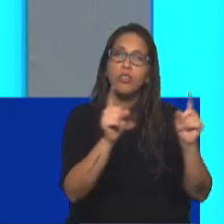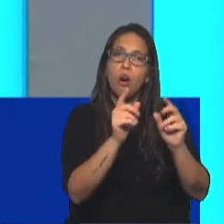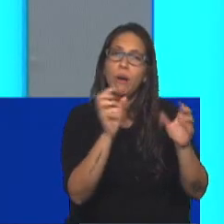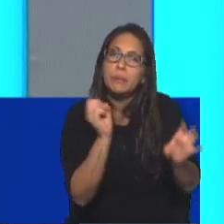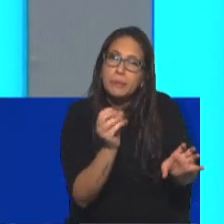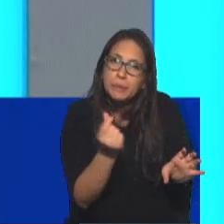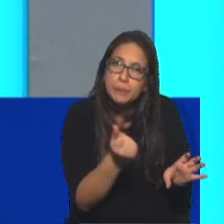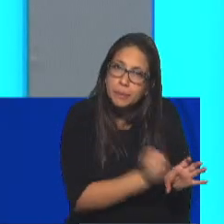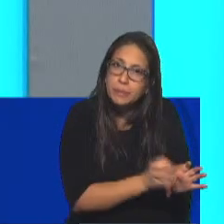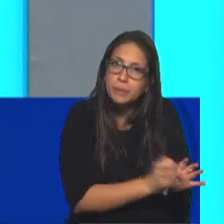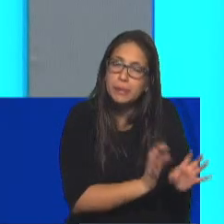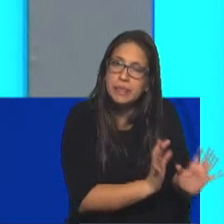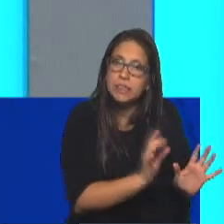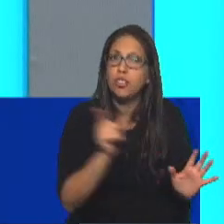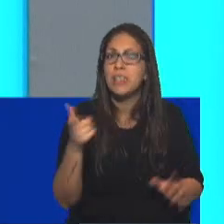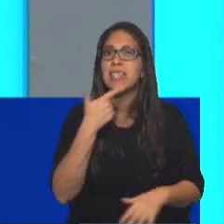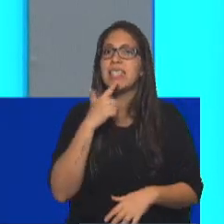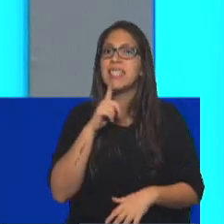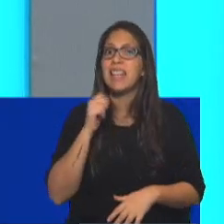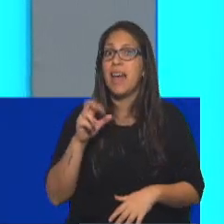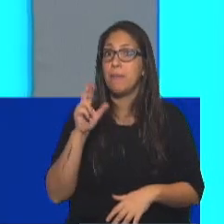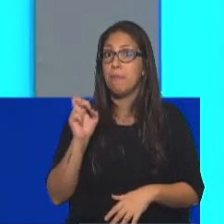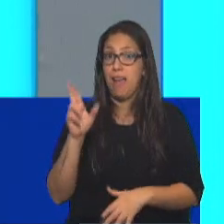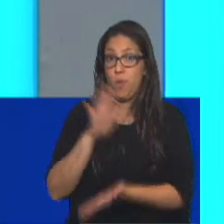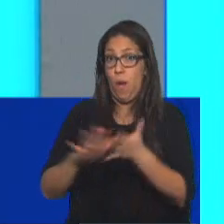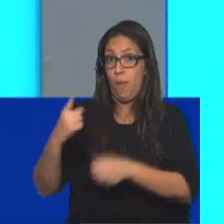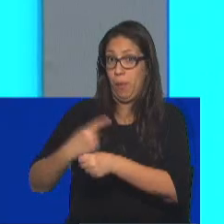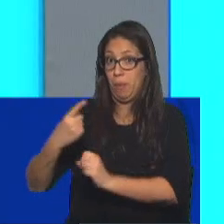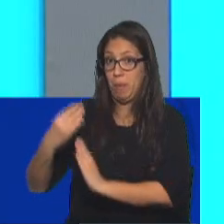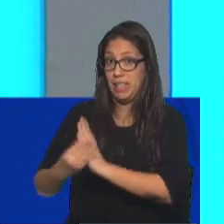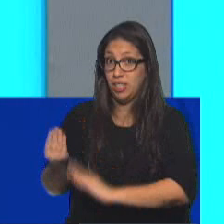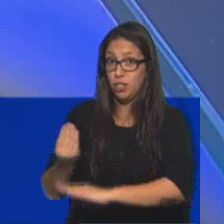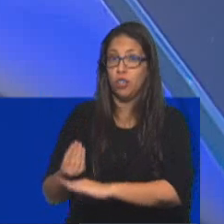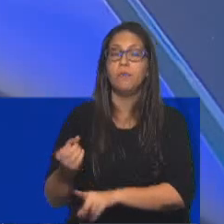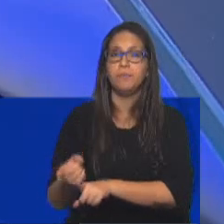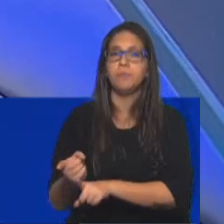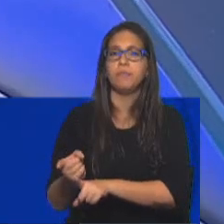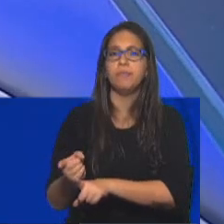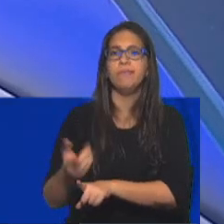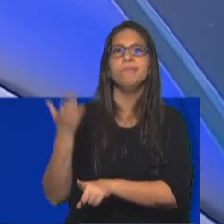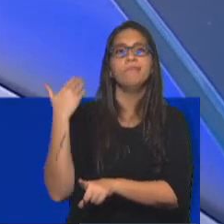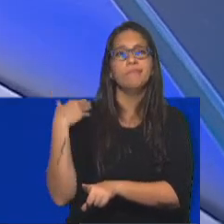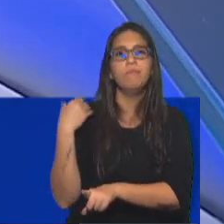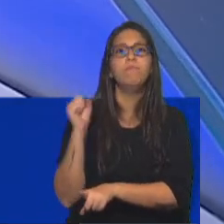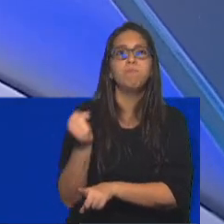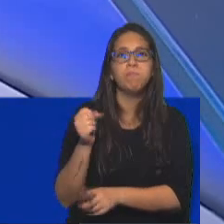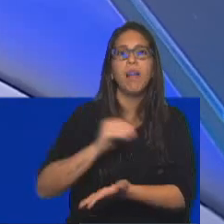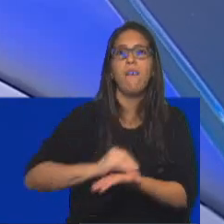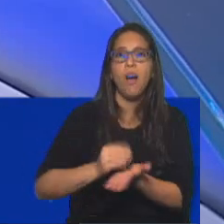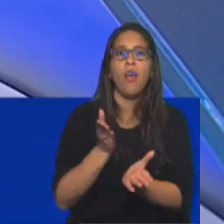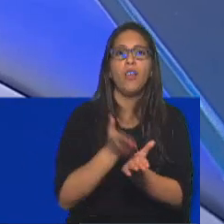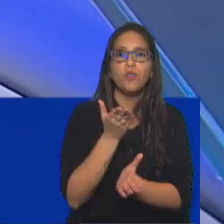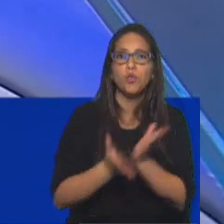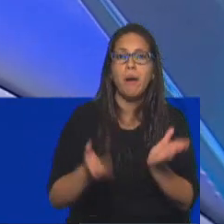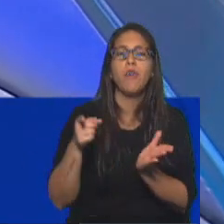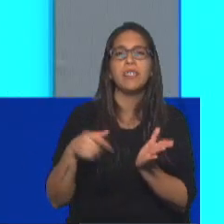figura de Starmer es relevante porque si bien contábamos que quizás en su paso como abogado de derechos humanos y demás, él estaba un